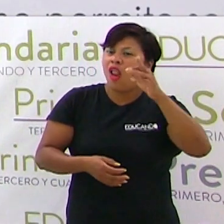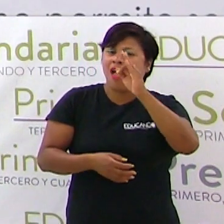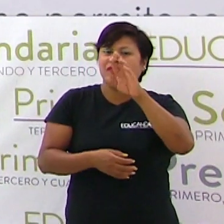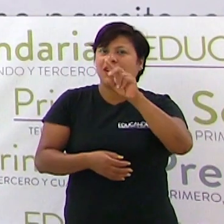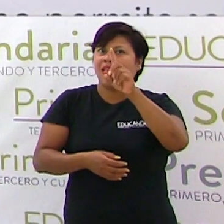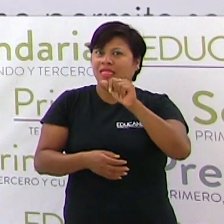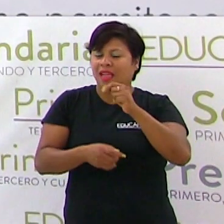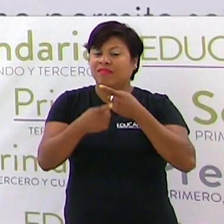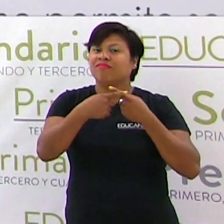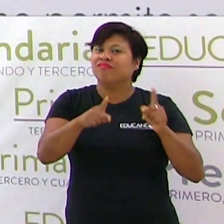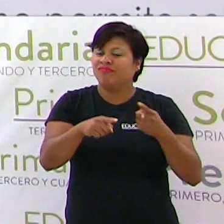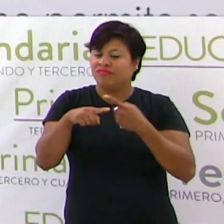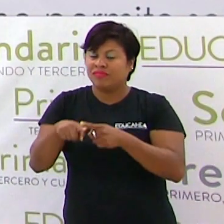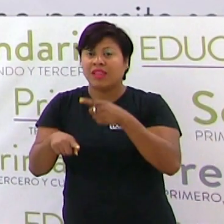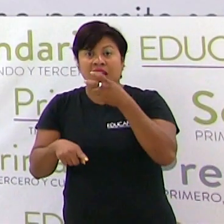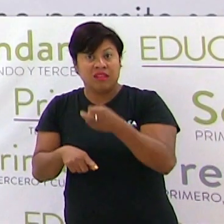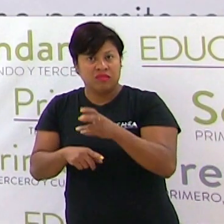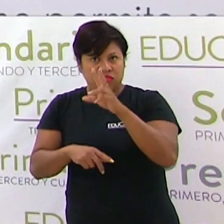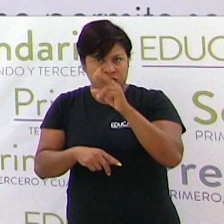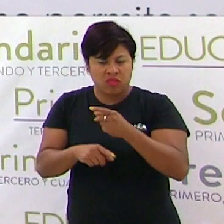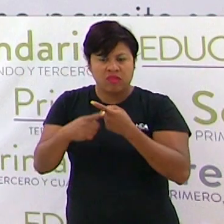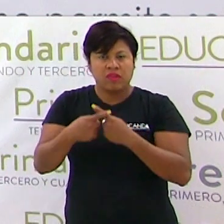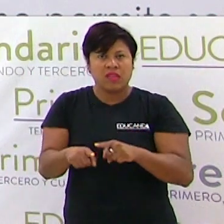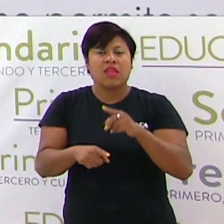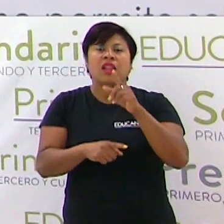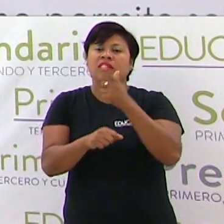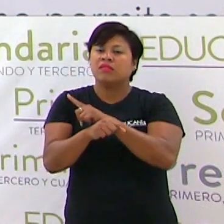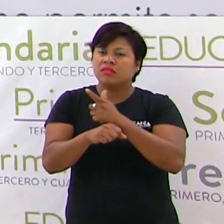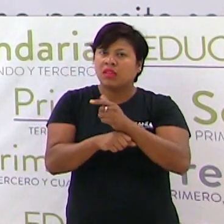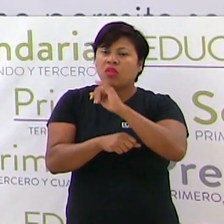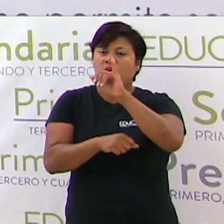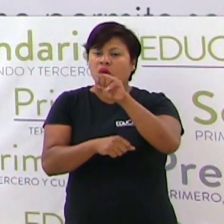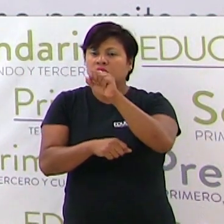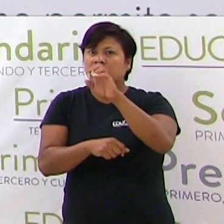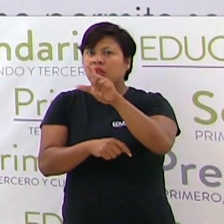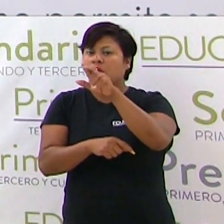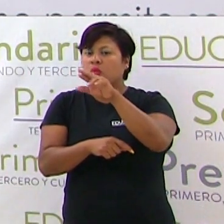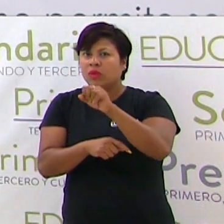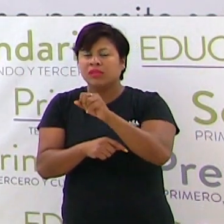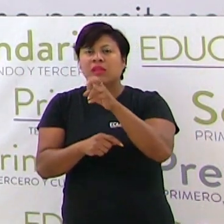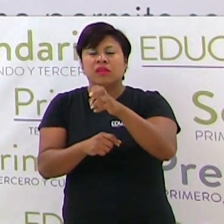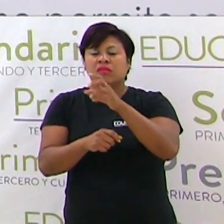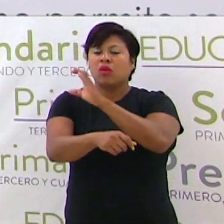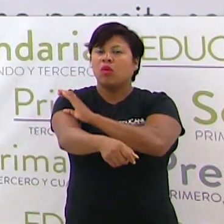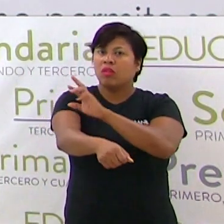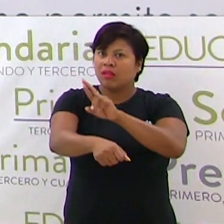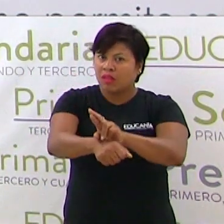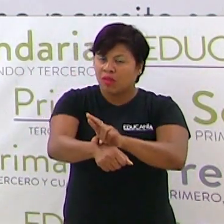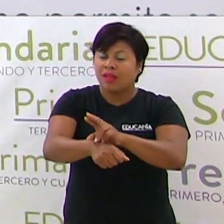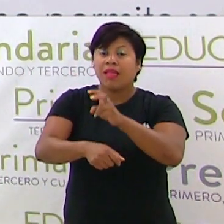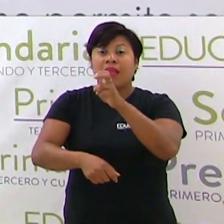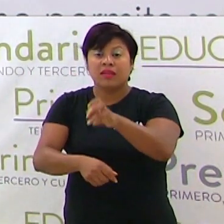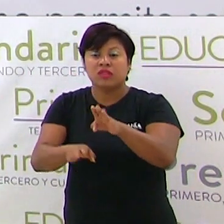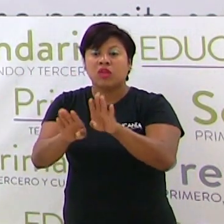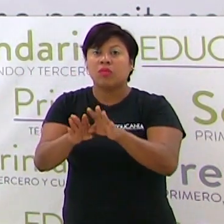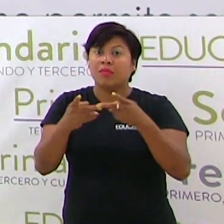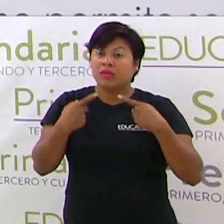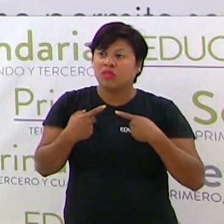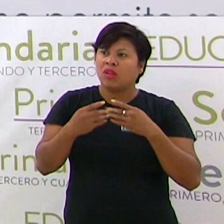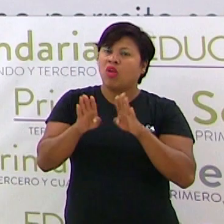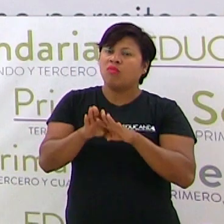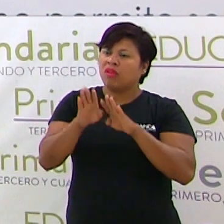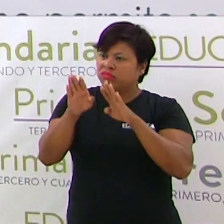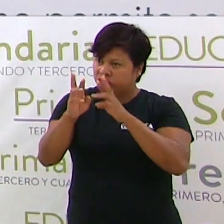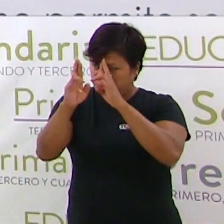Acuña, coordinador de recursos materiales, presentes. Muy seria. ¿Sí? Se dirige al destinatario de